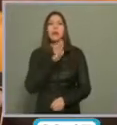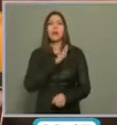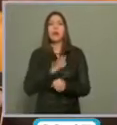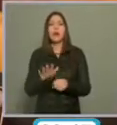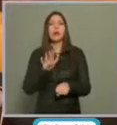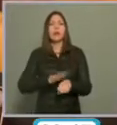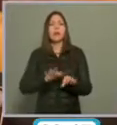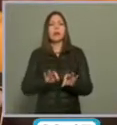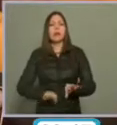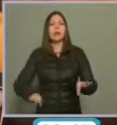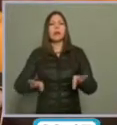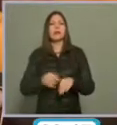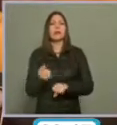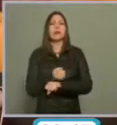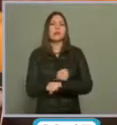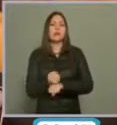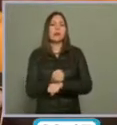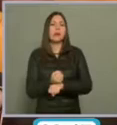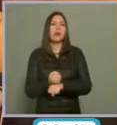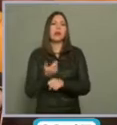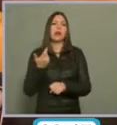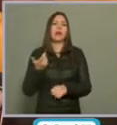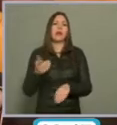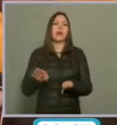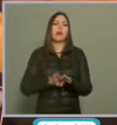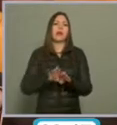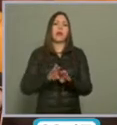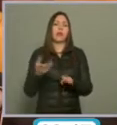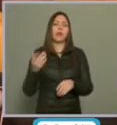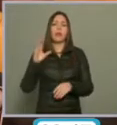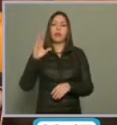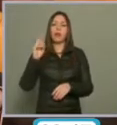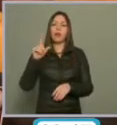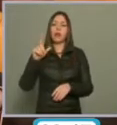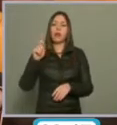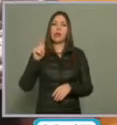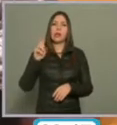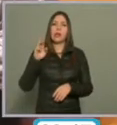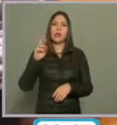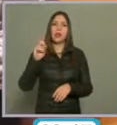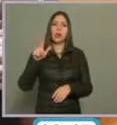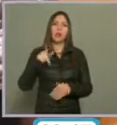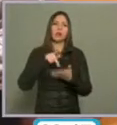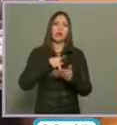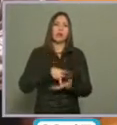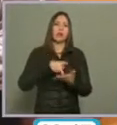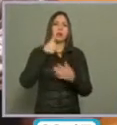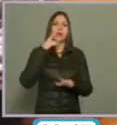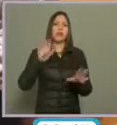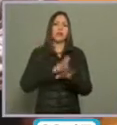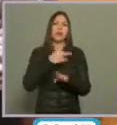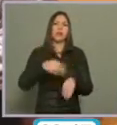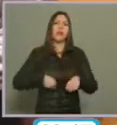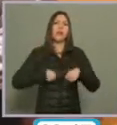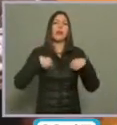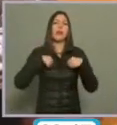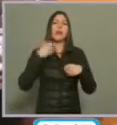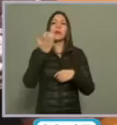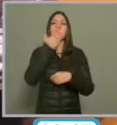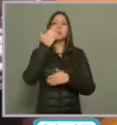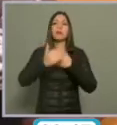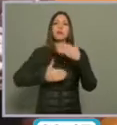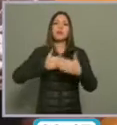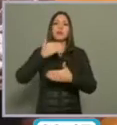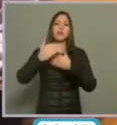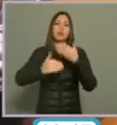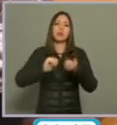la glucosa, el colesterol, el peso, ¿no? Todo ese tipo de condiciones y modificar el estilo de vida. Claro, ¿sí? y que no tiene que ver nada más con